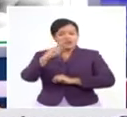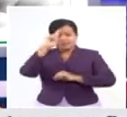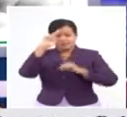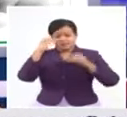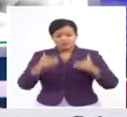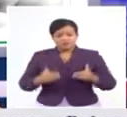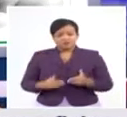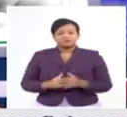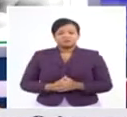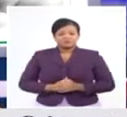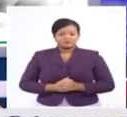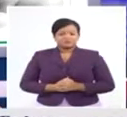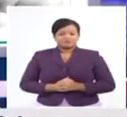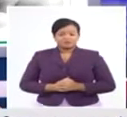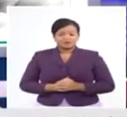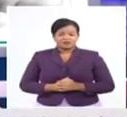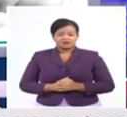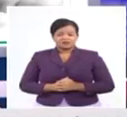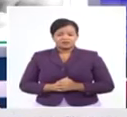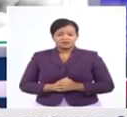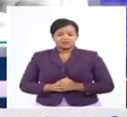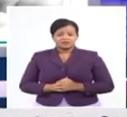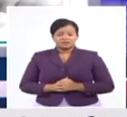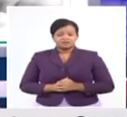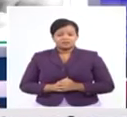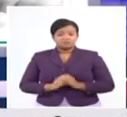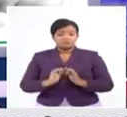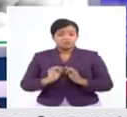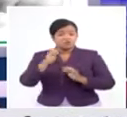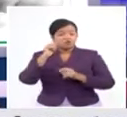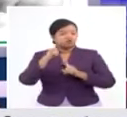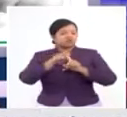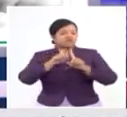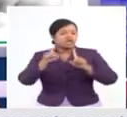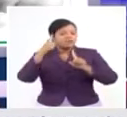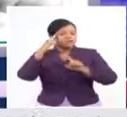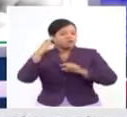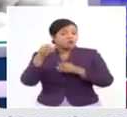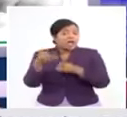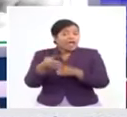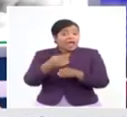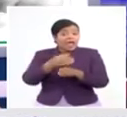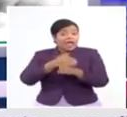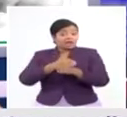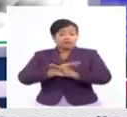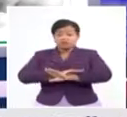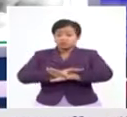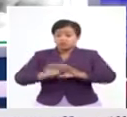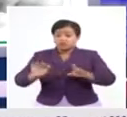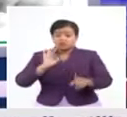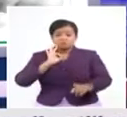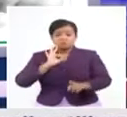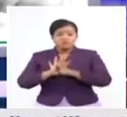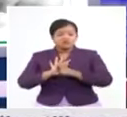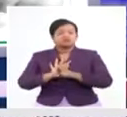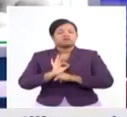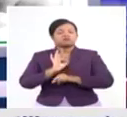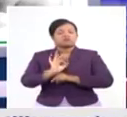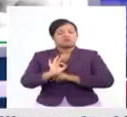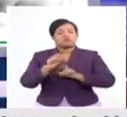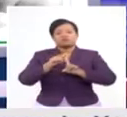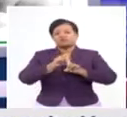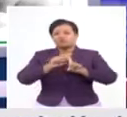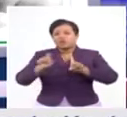el segundo momento que hoy dedicamos a la psicología, porque antes conoceremos de inmediato las principales variables en la contención